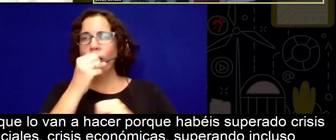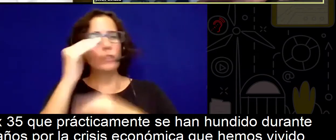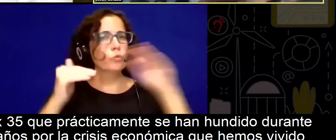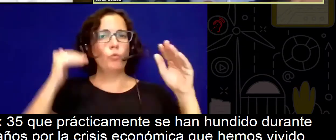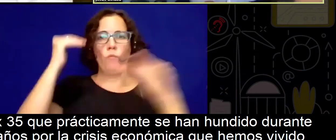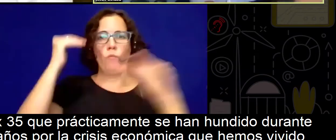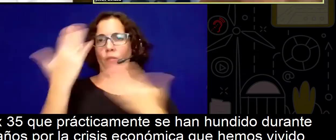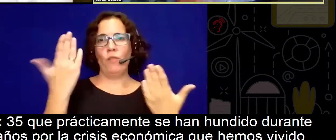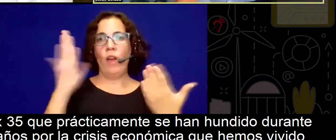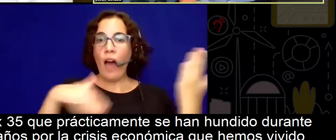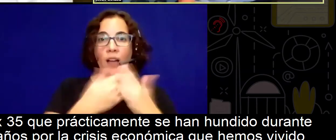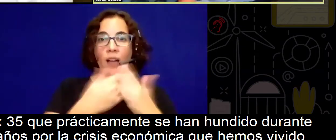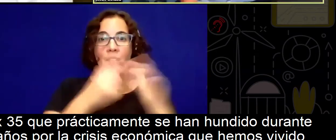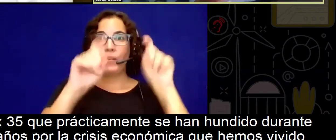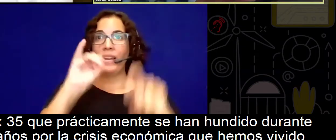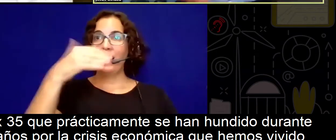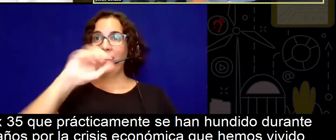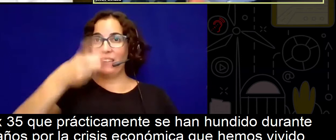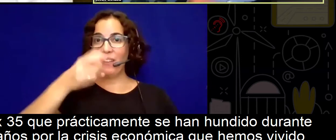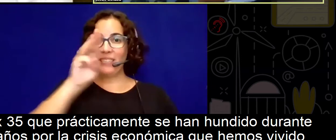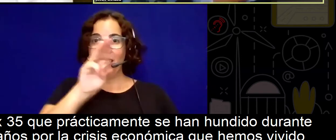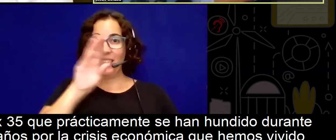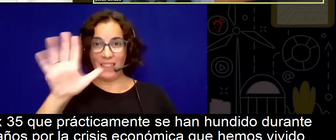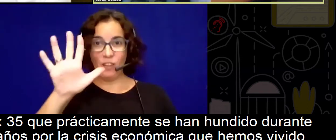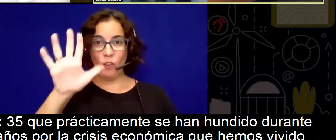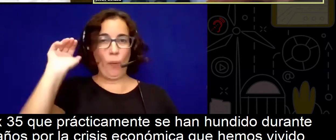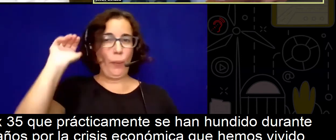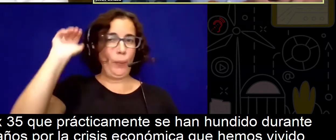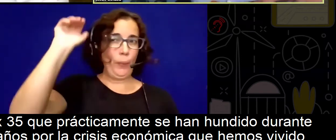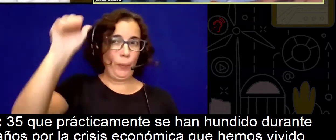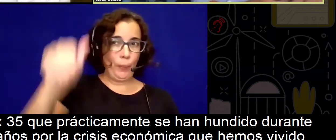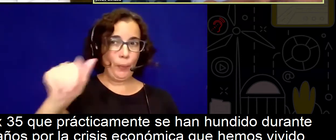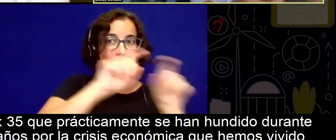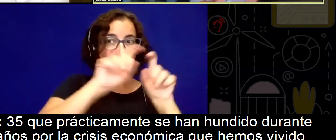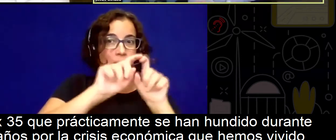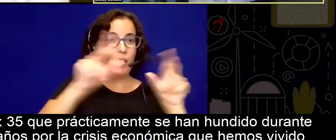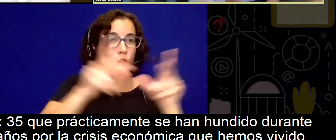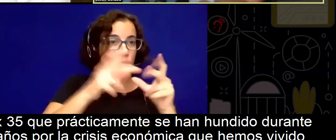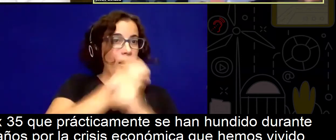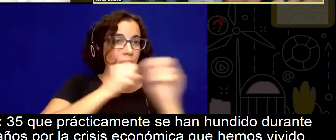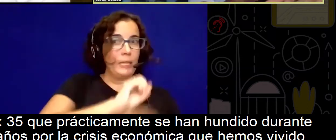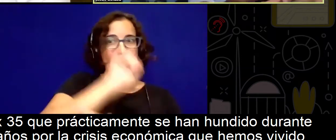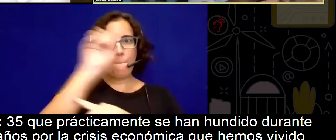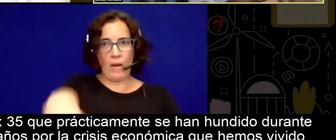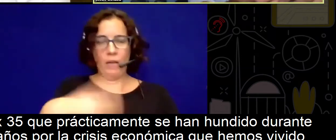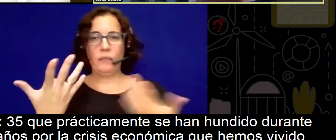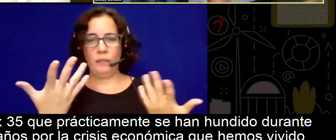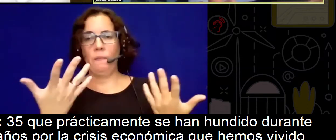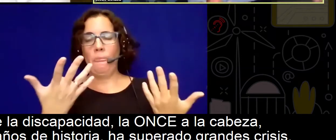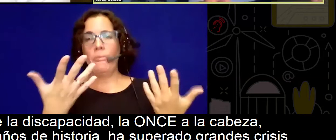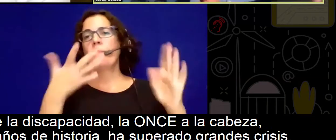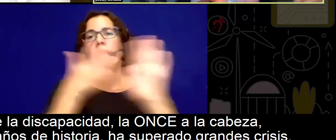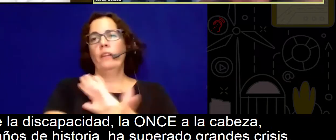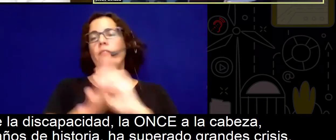a empresas del IBEX 35 que prácticamente se han hundido durante estos 10-12 años por la crisis económica tan grande que hemos vivido, y muchas